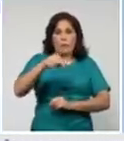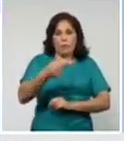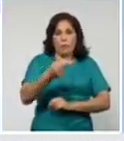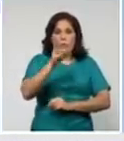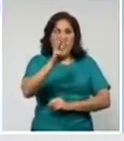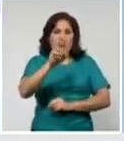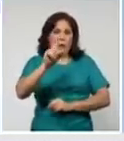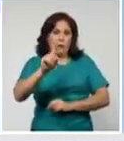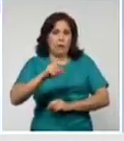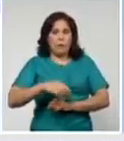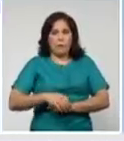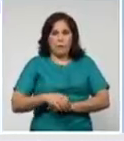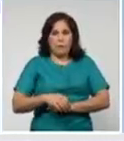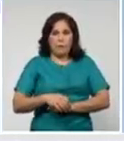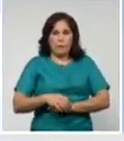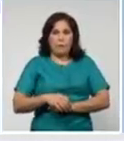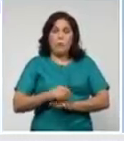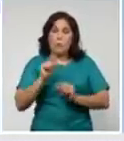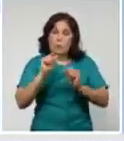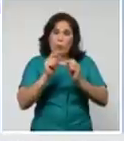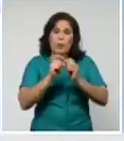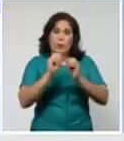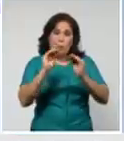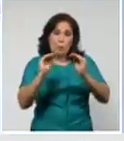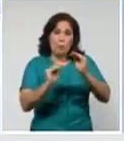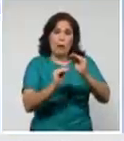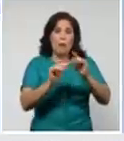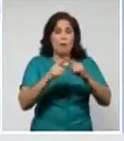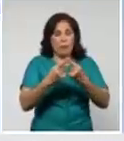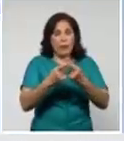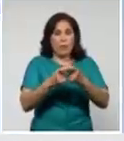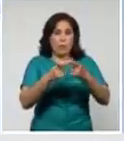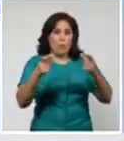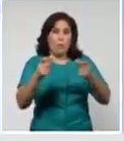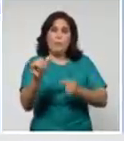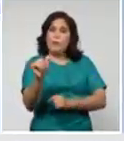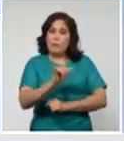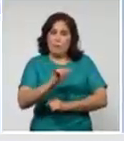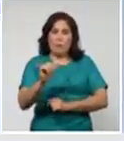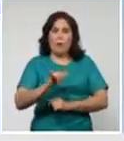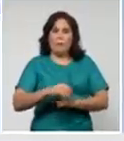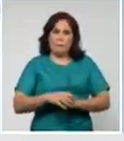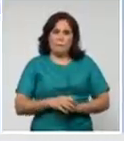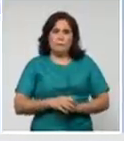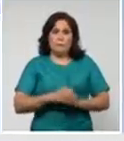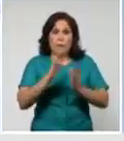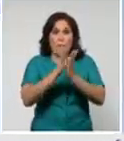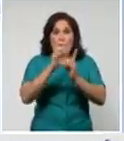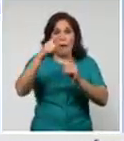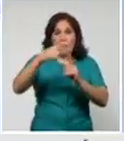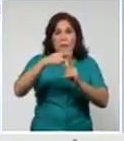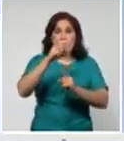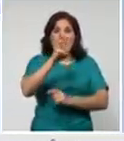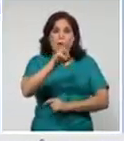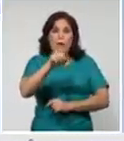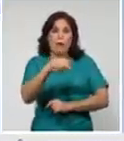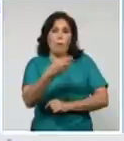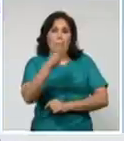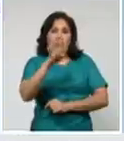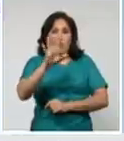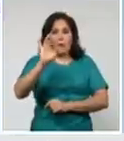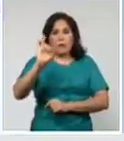5,31, discretamente inferior, pero elevadas igualmente. Matanza con